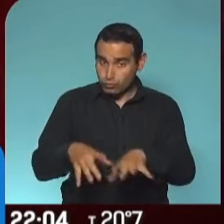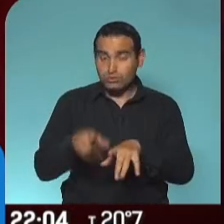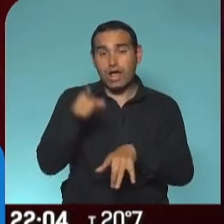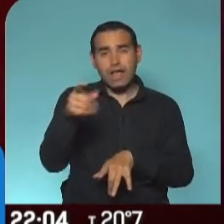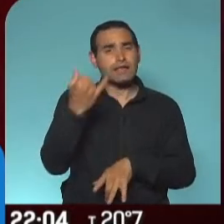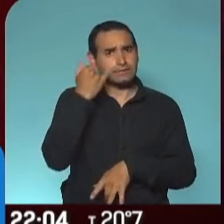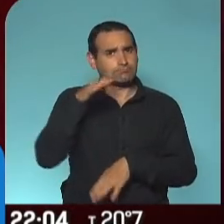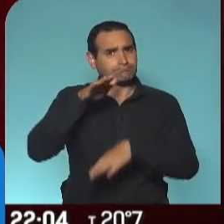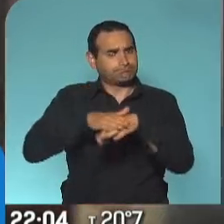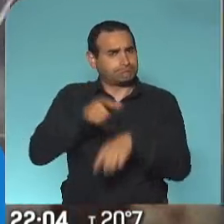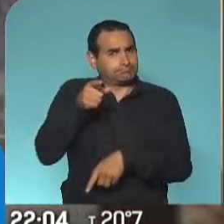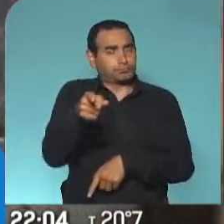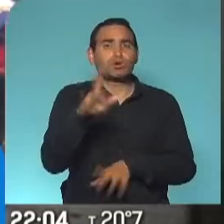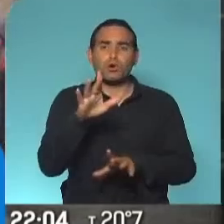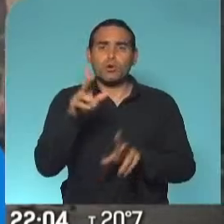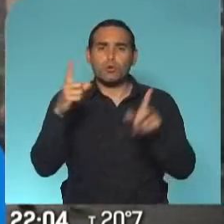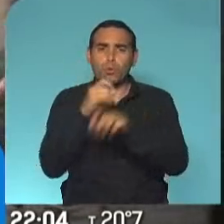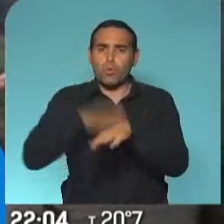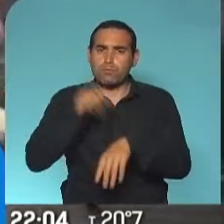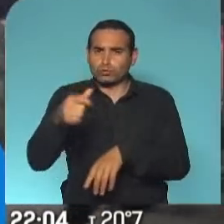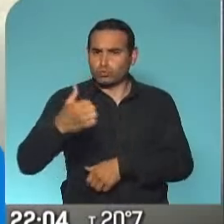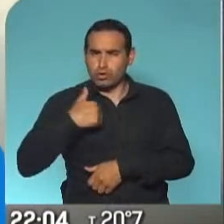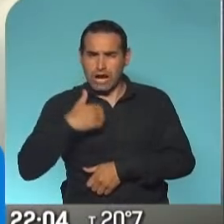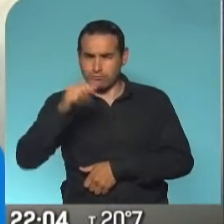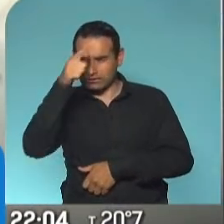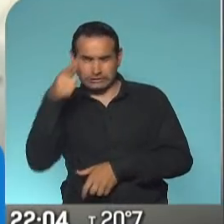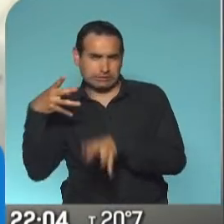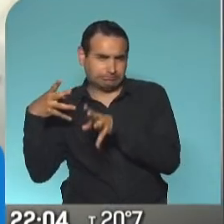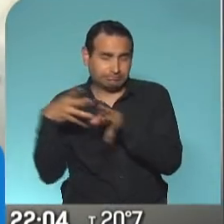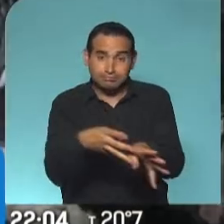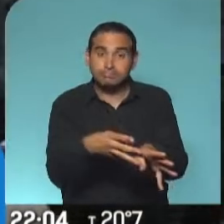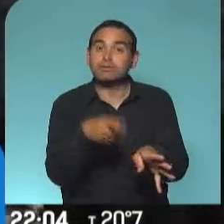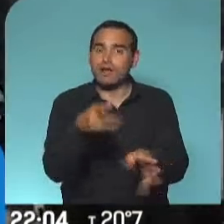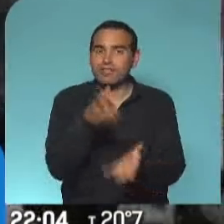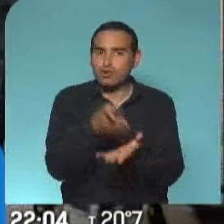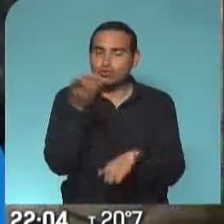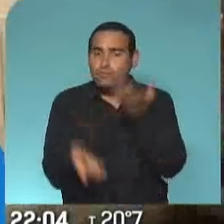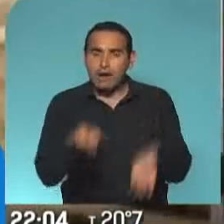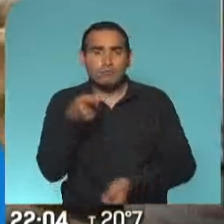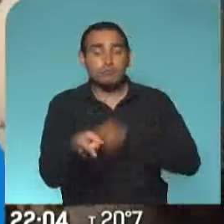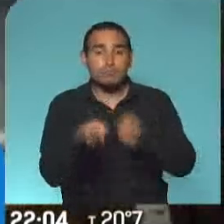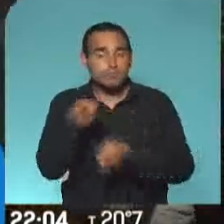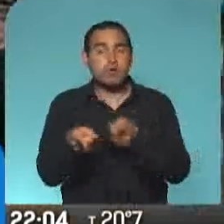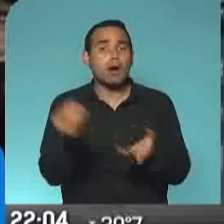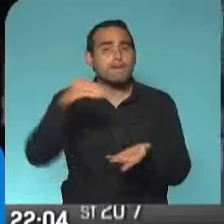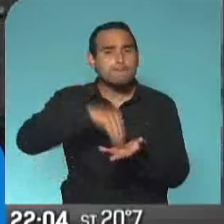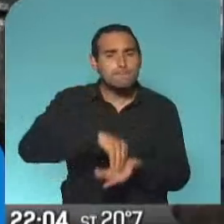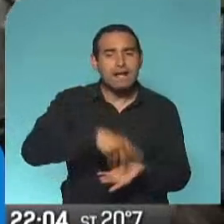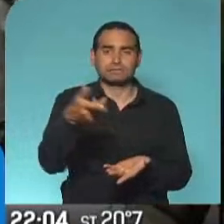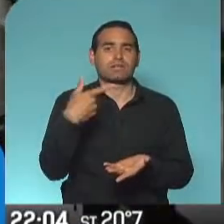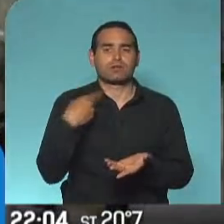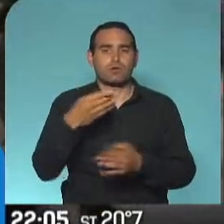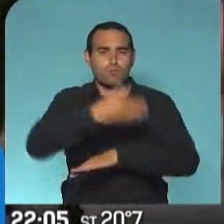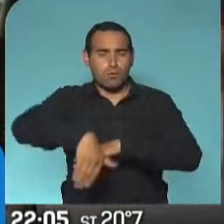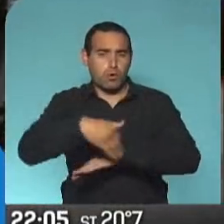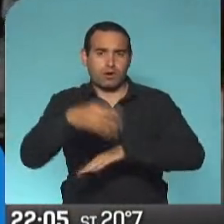se responsabiliza por el diseño de la represión y de las numerosas violaciones a los derechos humanos denunciadas, ni el levantamiento del toque de